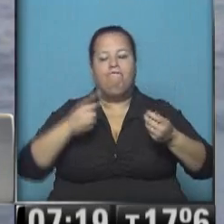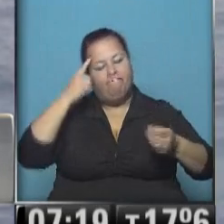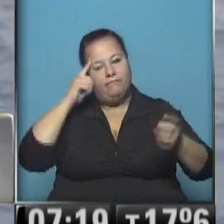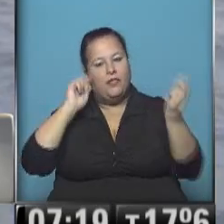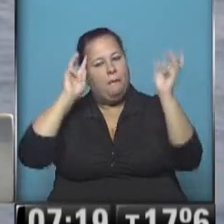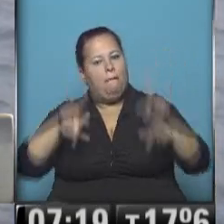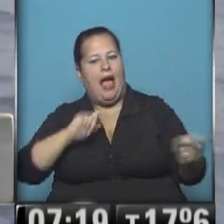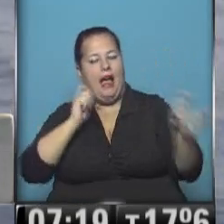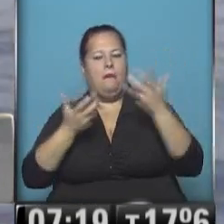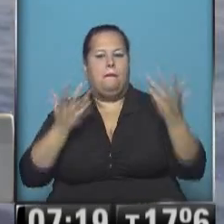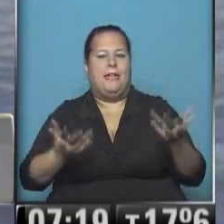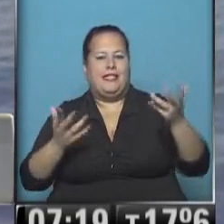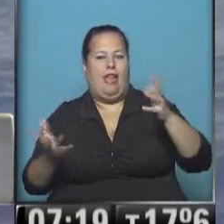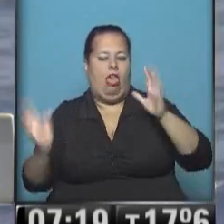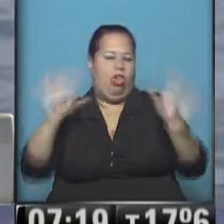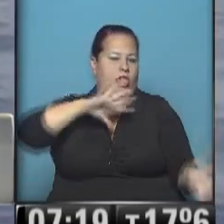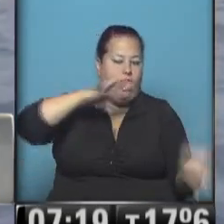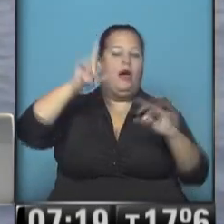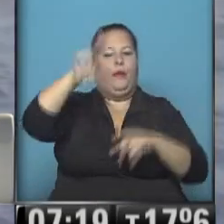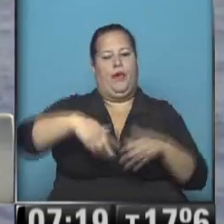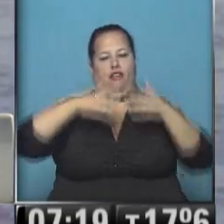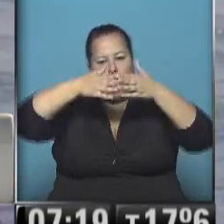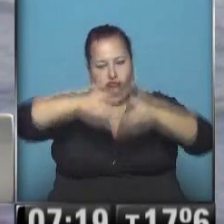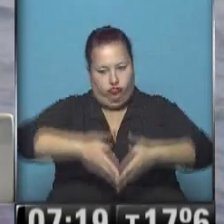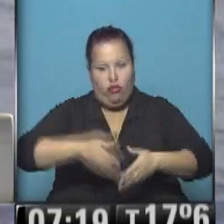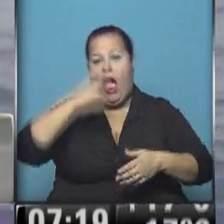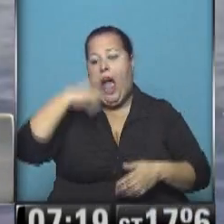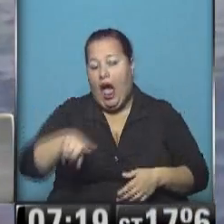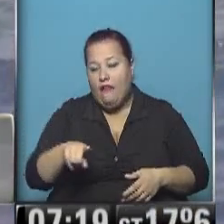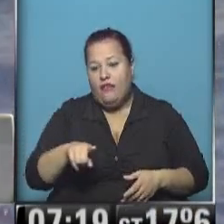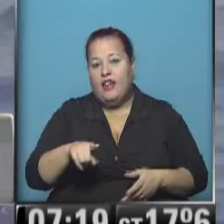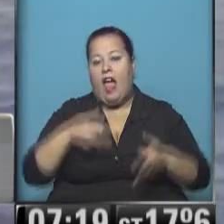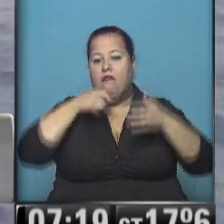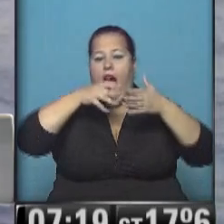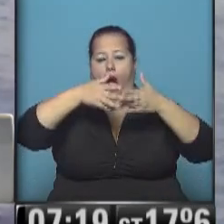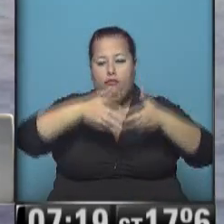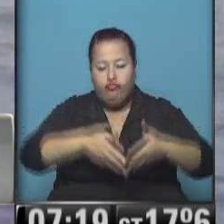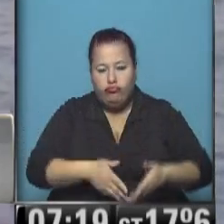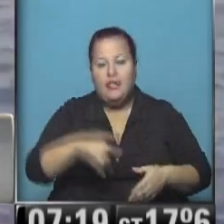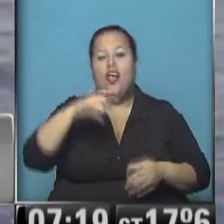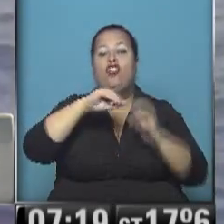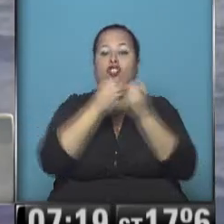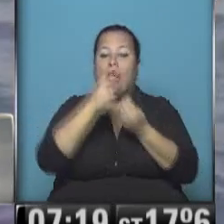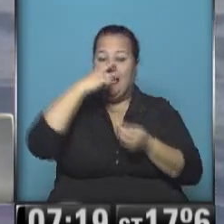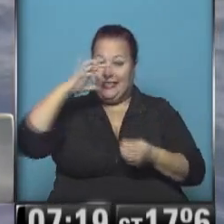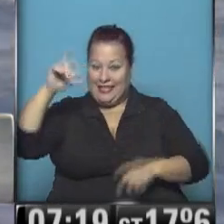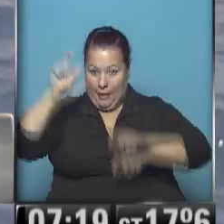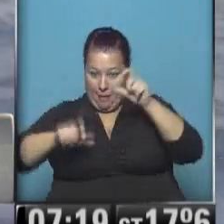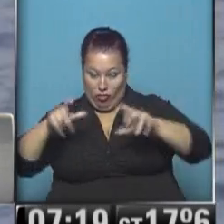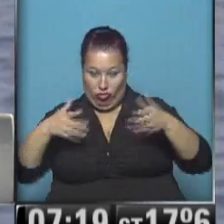modificaron la estructura, el peso, y ahí vino la tragedia. Bueno, terminó en un naufragio y de 700 personas